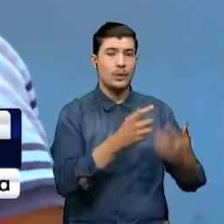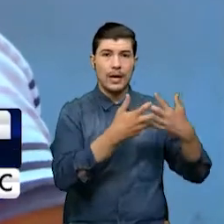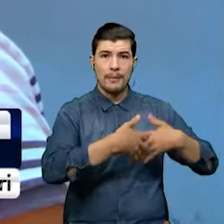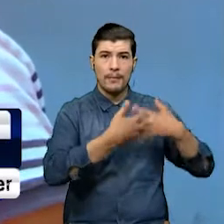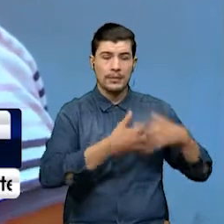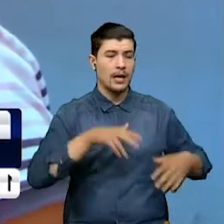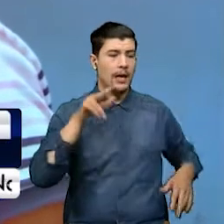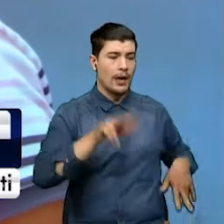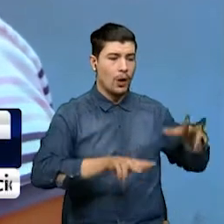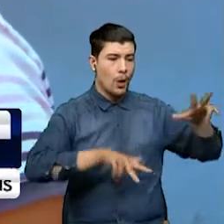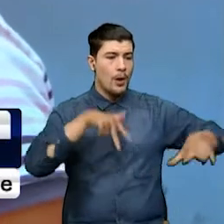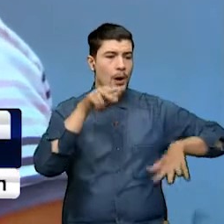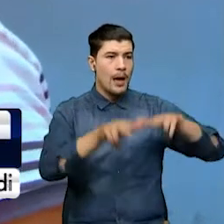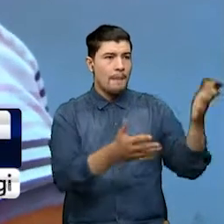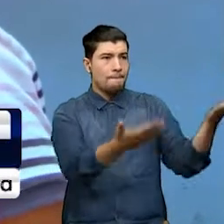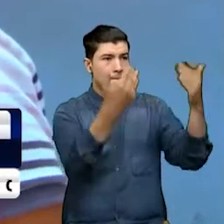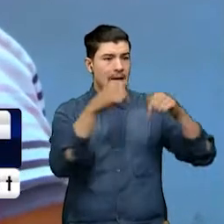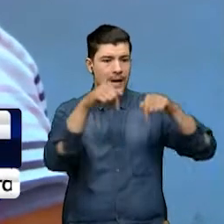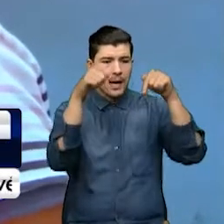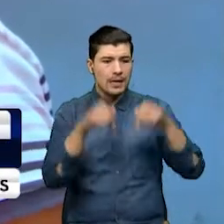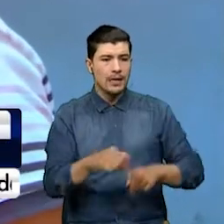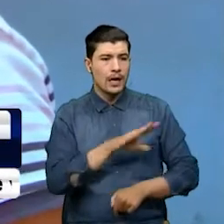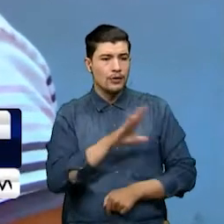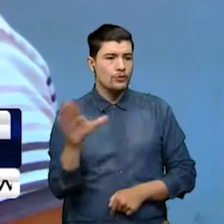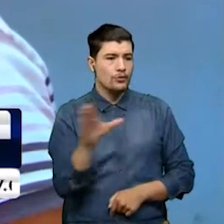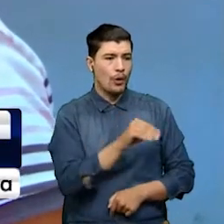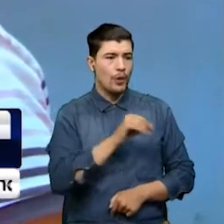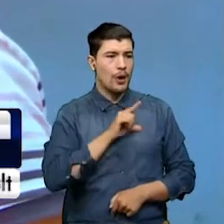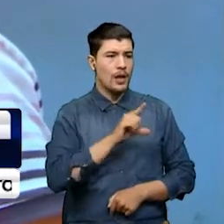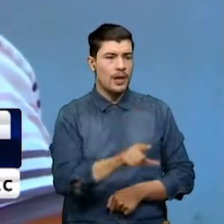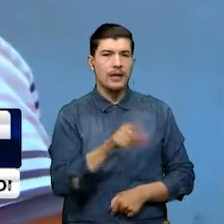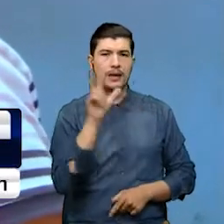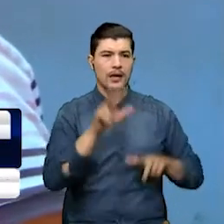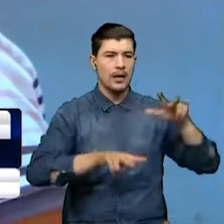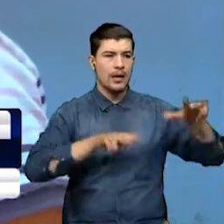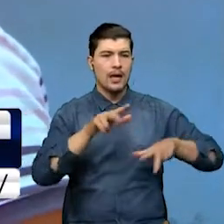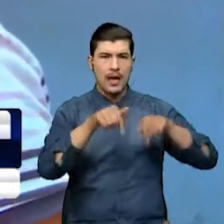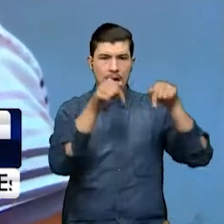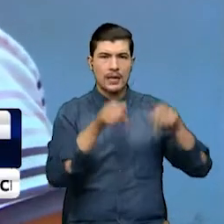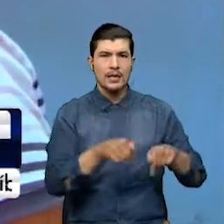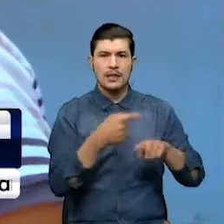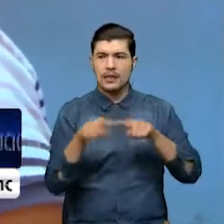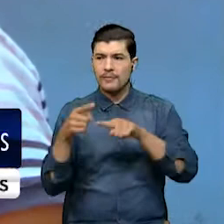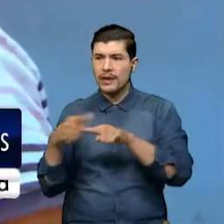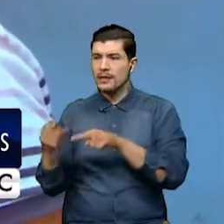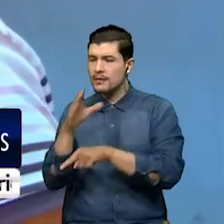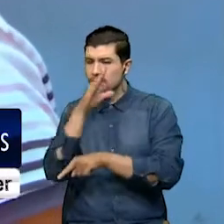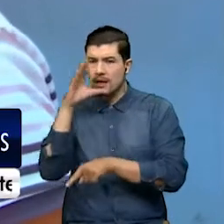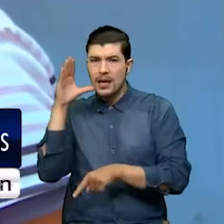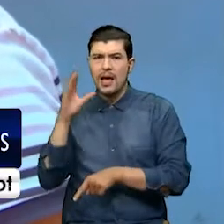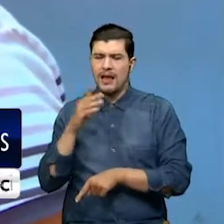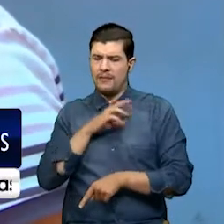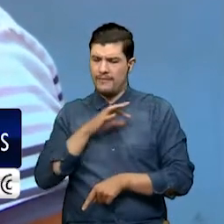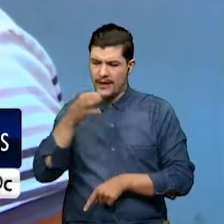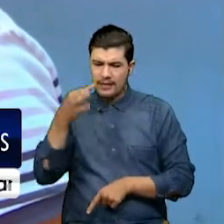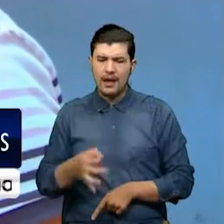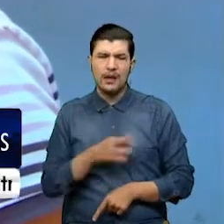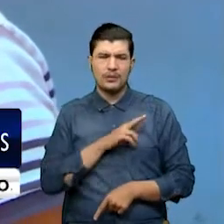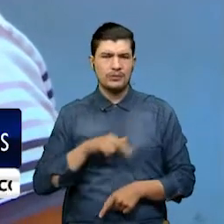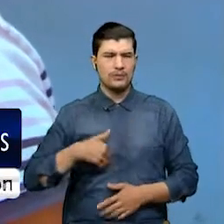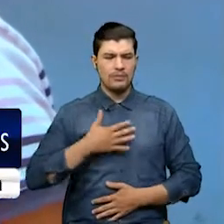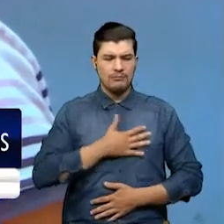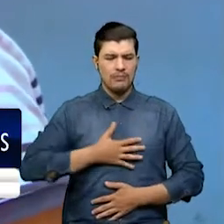venga y se haga presente acá con todos los líderes del corregimiento la fortuna y las veredas aledañas la verdad es que nos sentimos incómodos